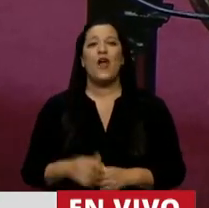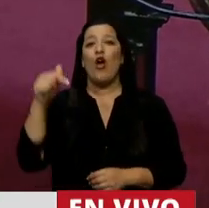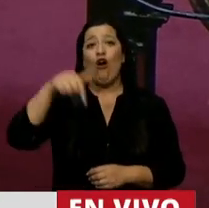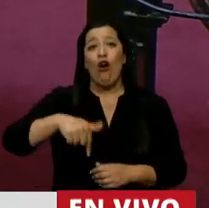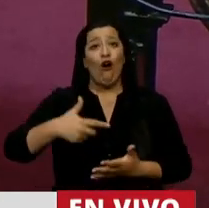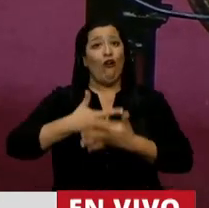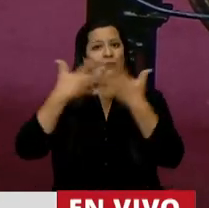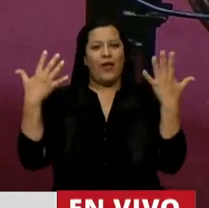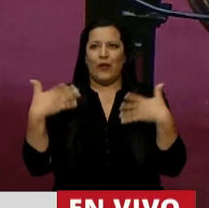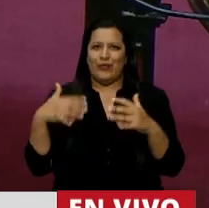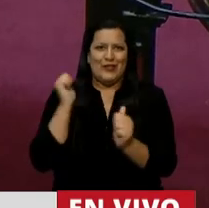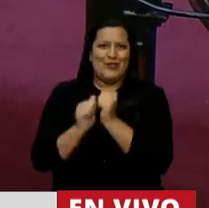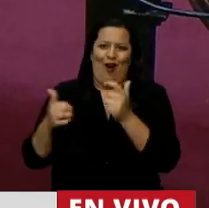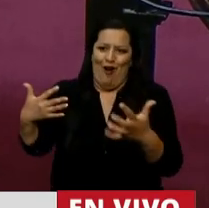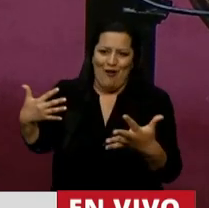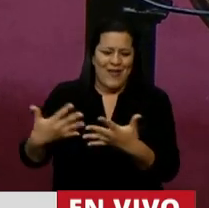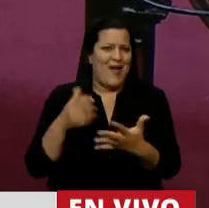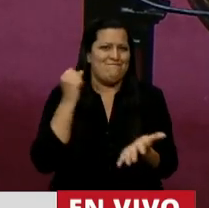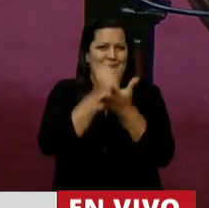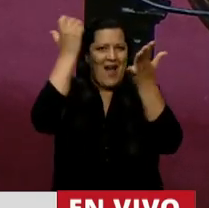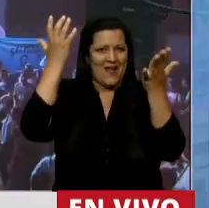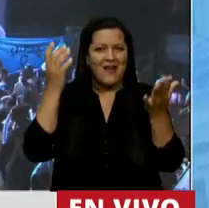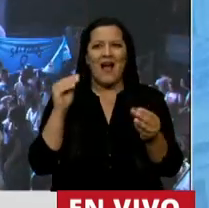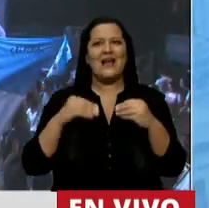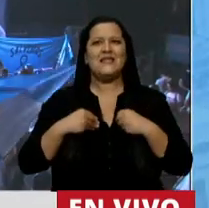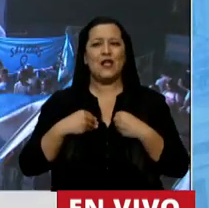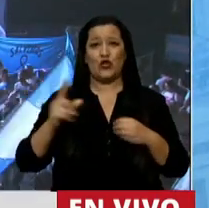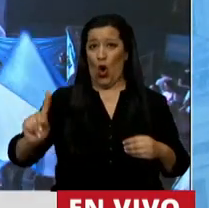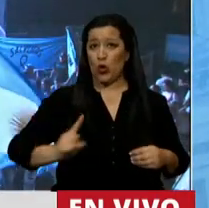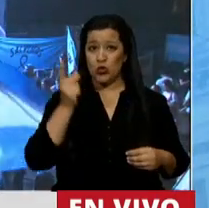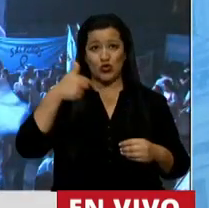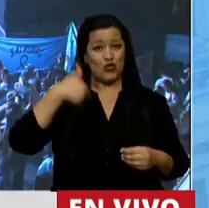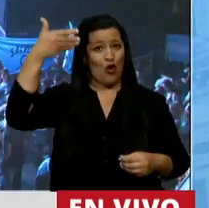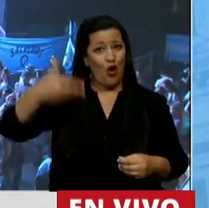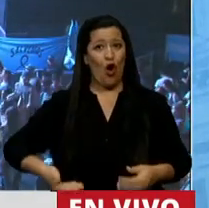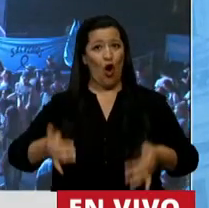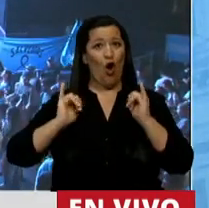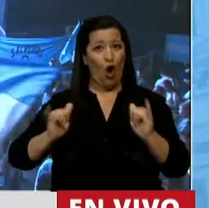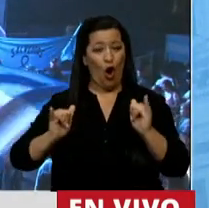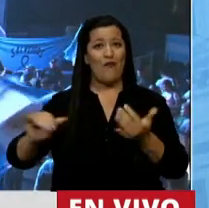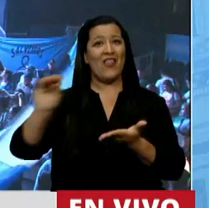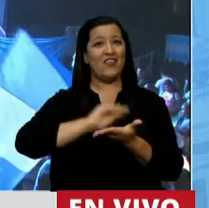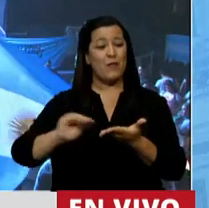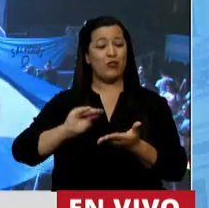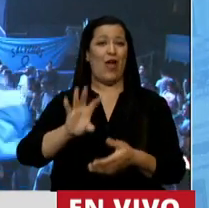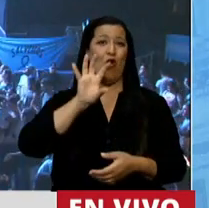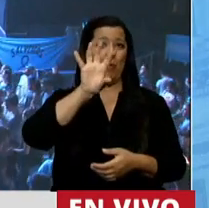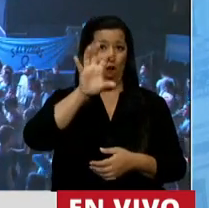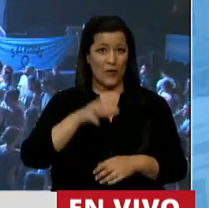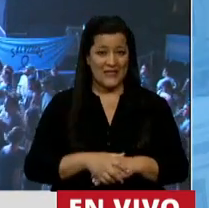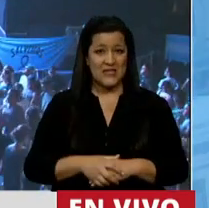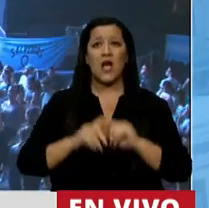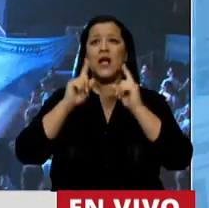día histórico. Me siento orgulloso como joven, como legislador del interior y